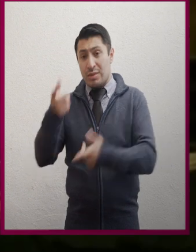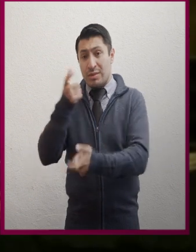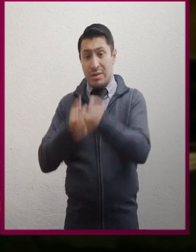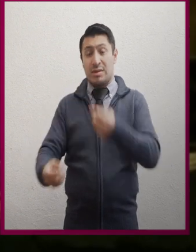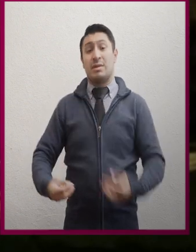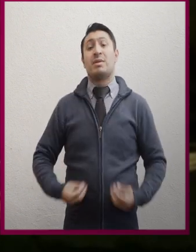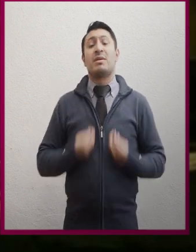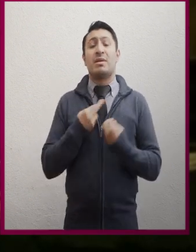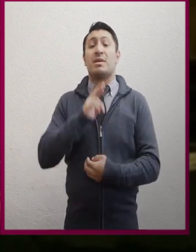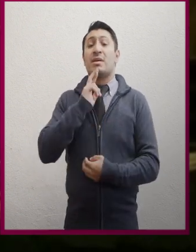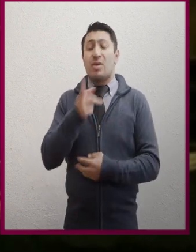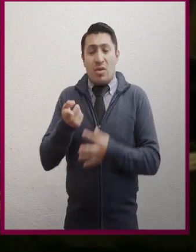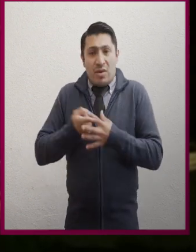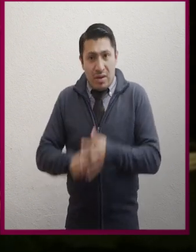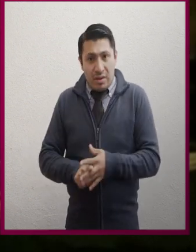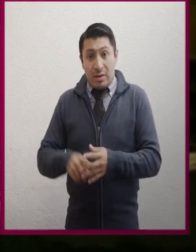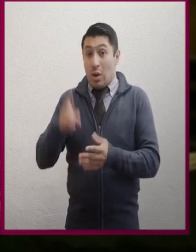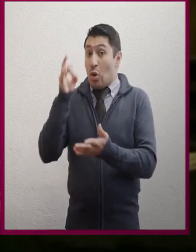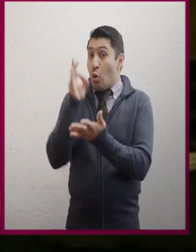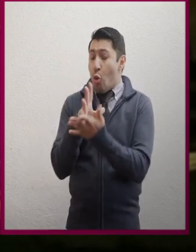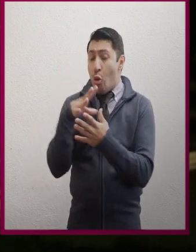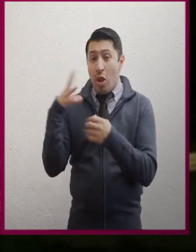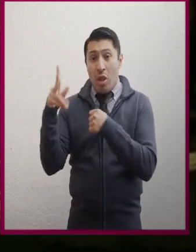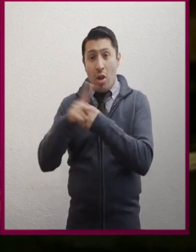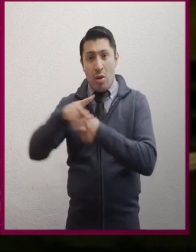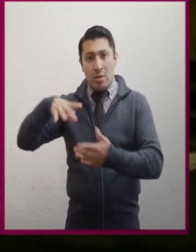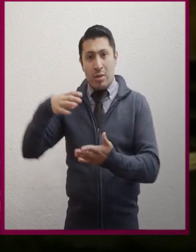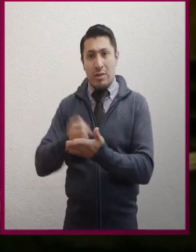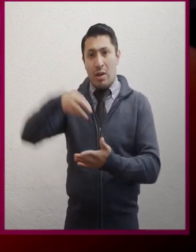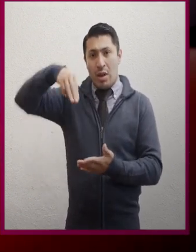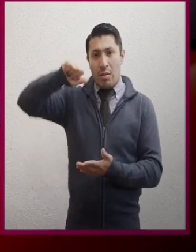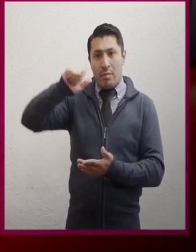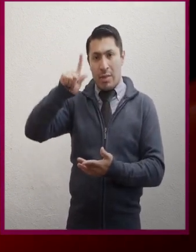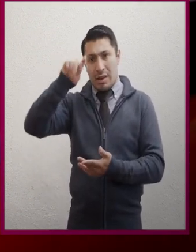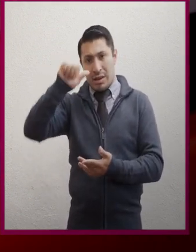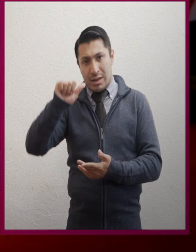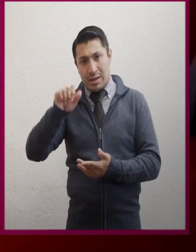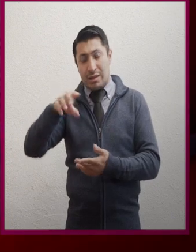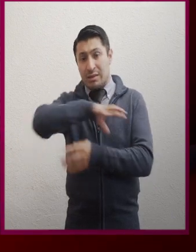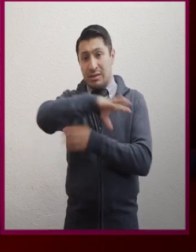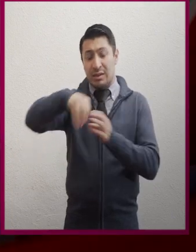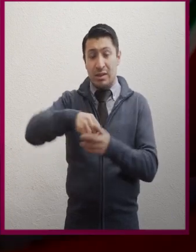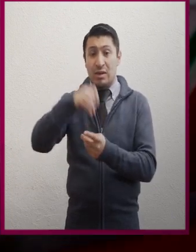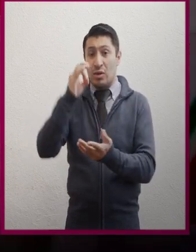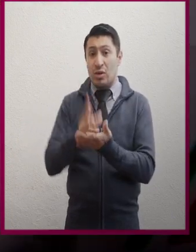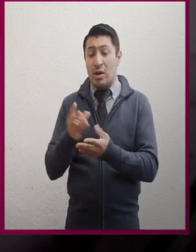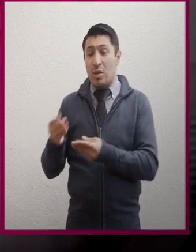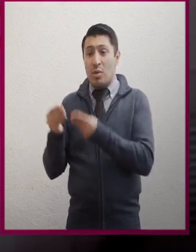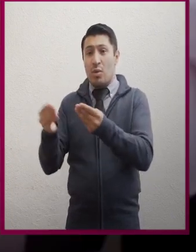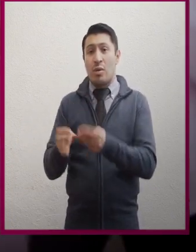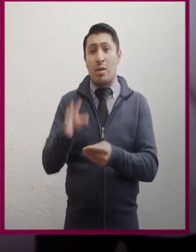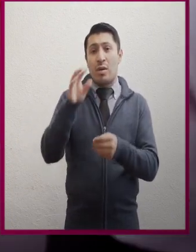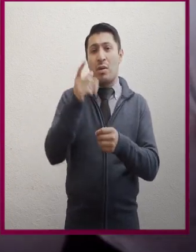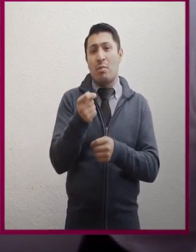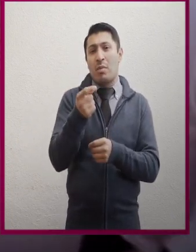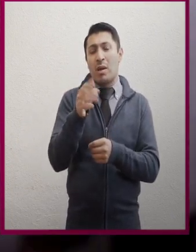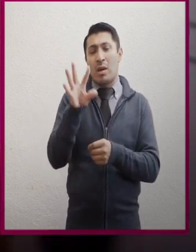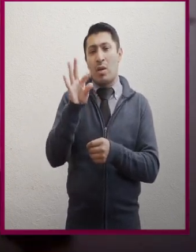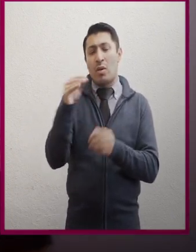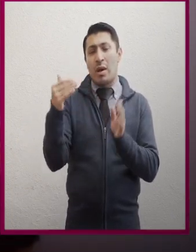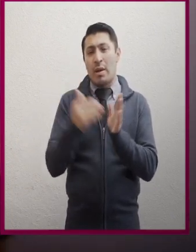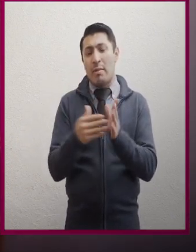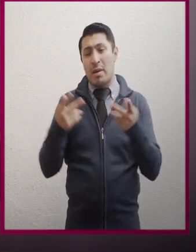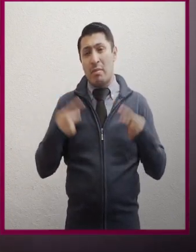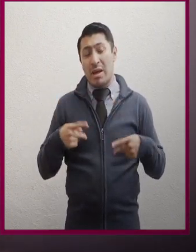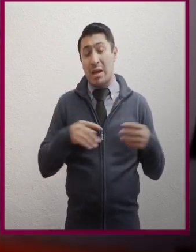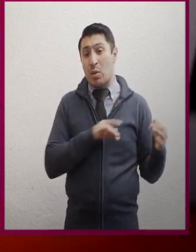en lograrlo fue Malta. En total, solo se reubicaron poco más de 40.000 migrantes, apenas un cuarto de lo pactado.